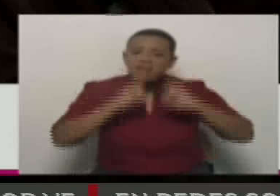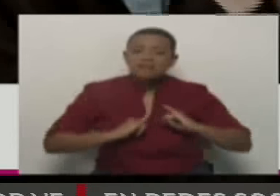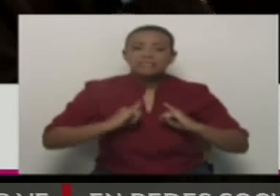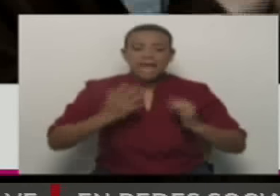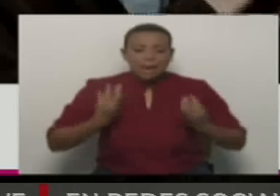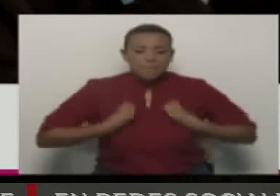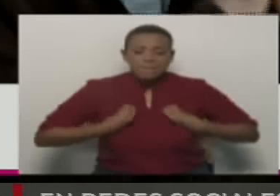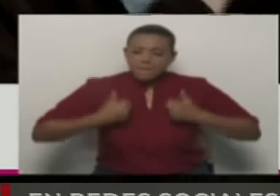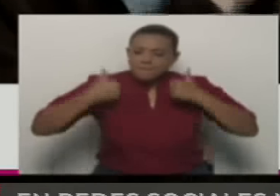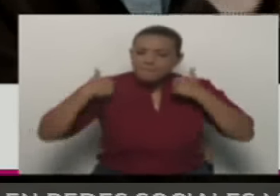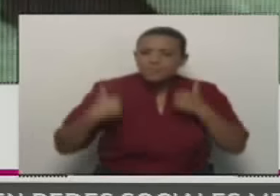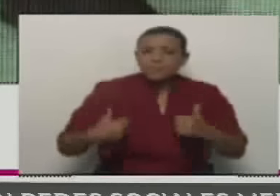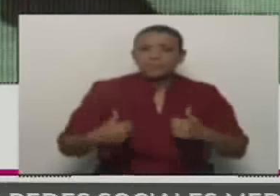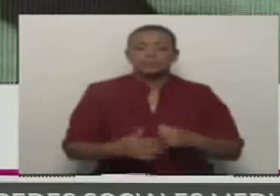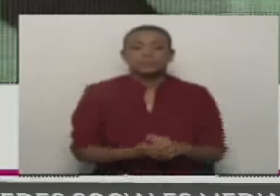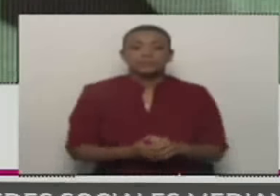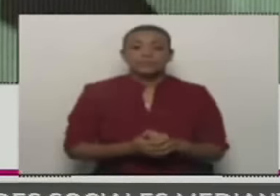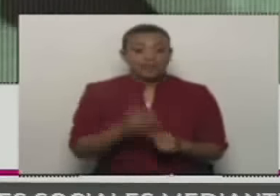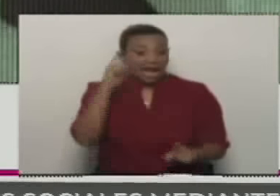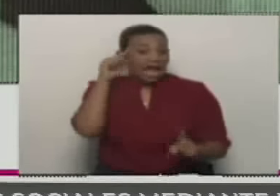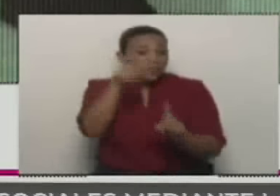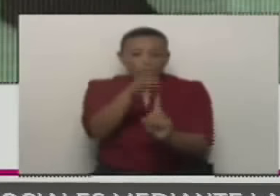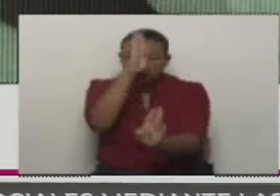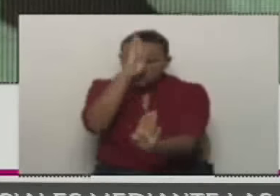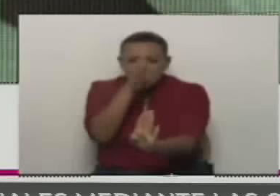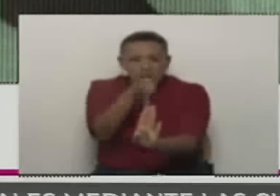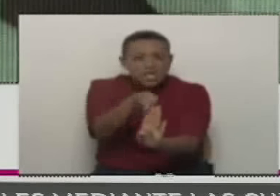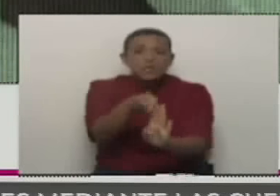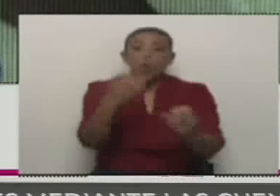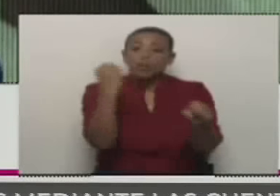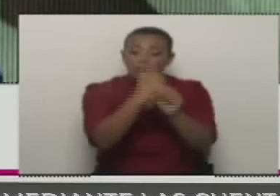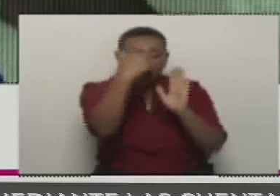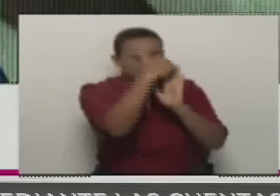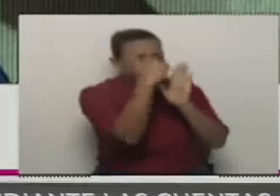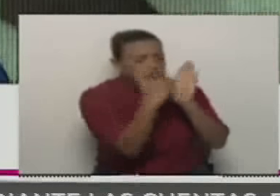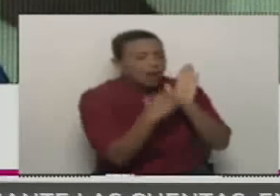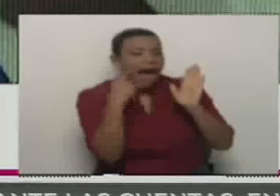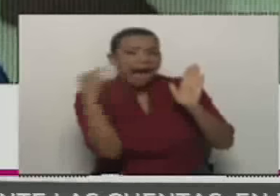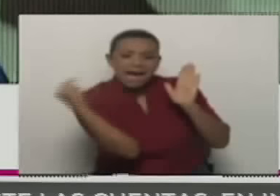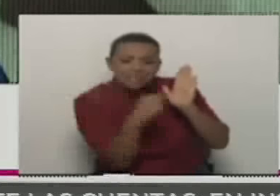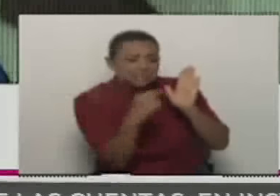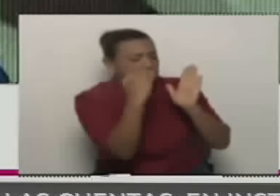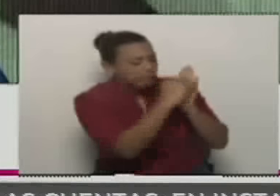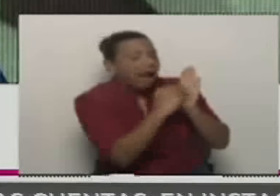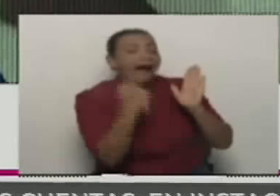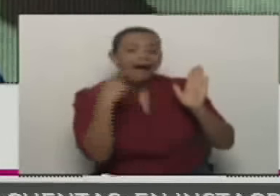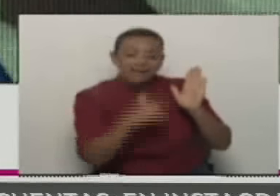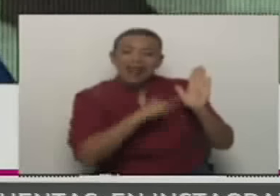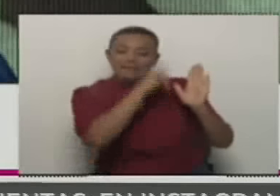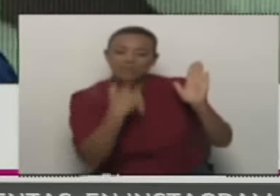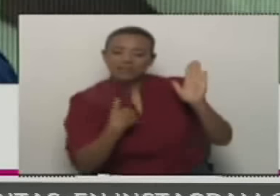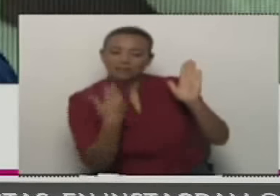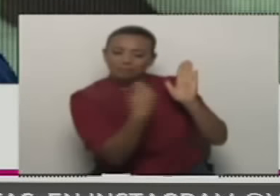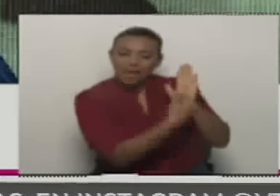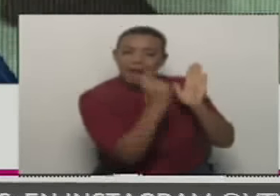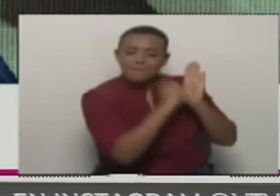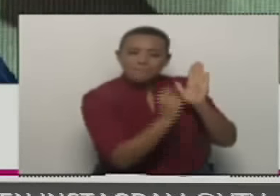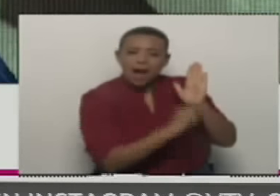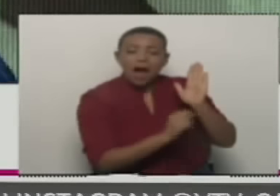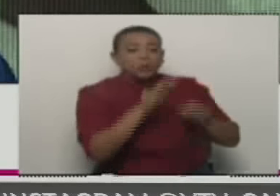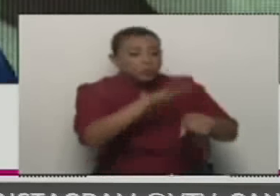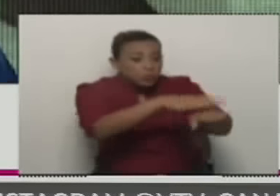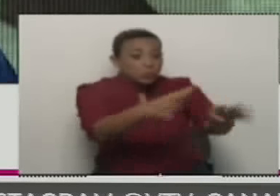social. En eso va dirigido nuestra agenda. Yo aprendí, Héctor, Jorge,